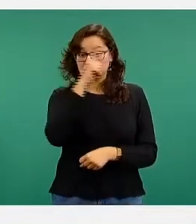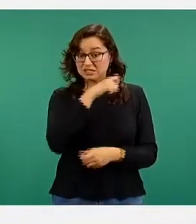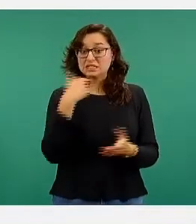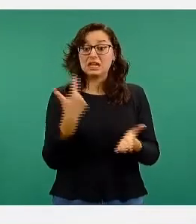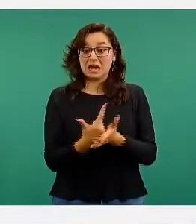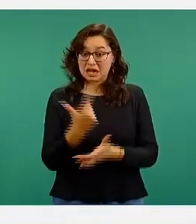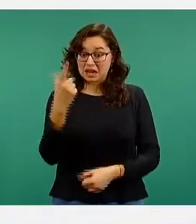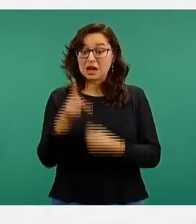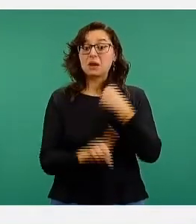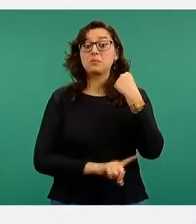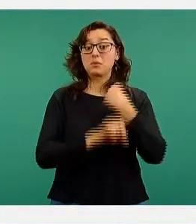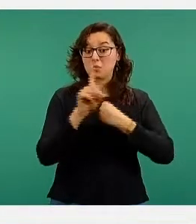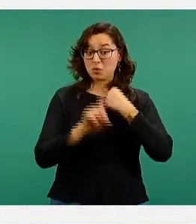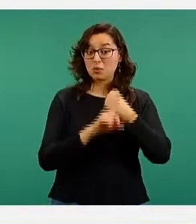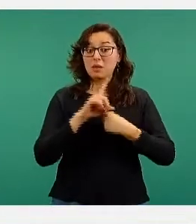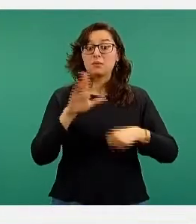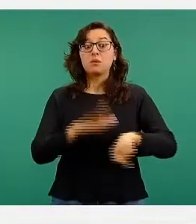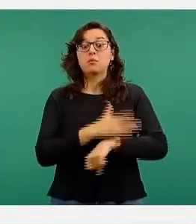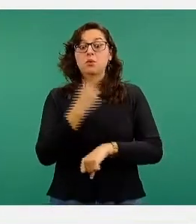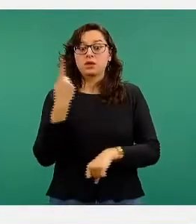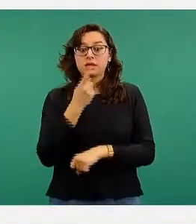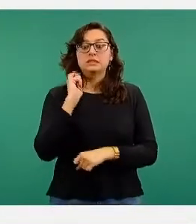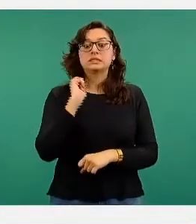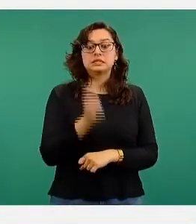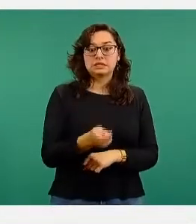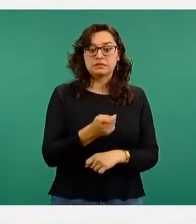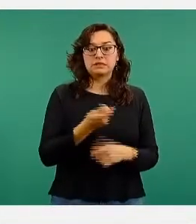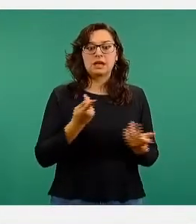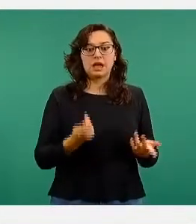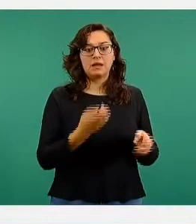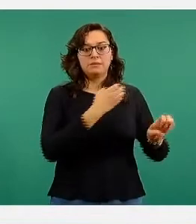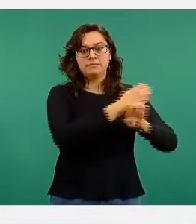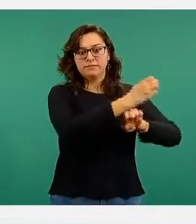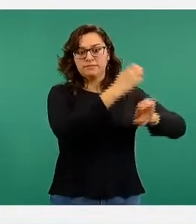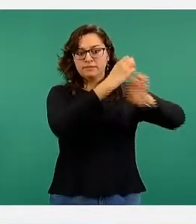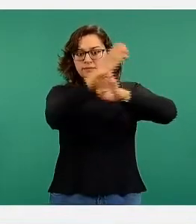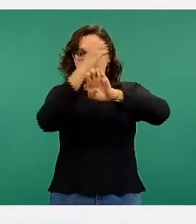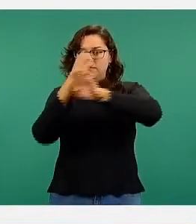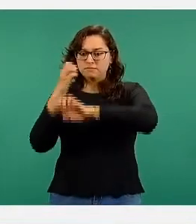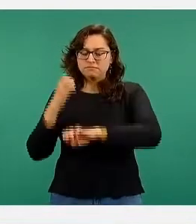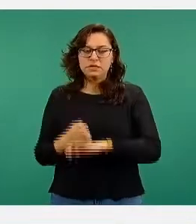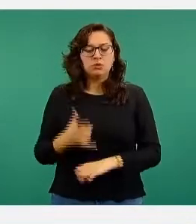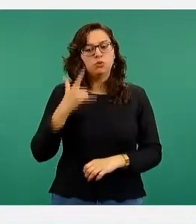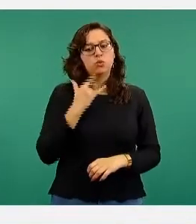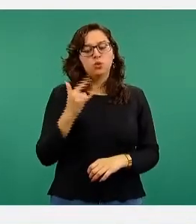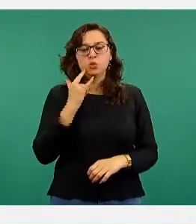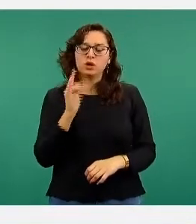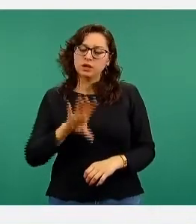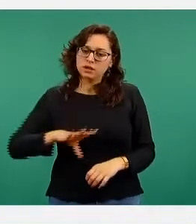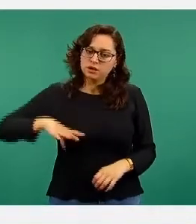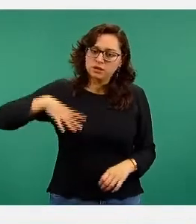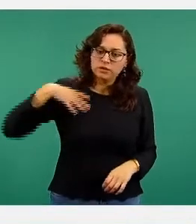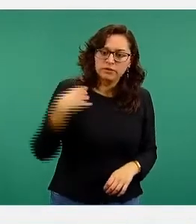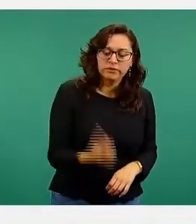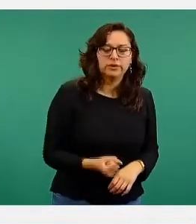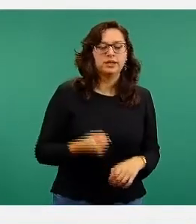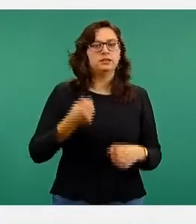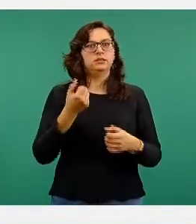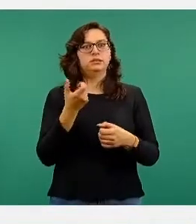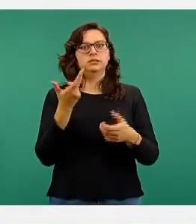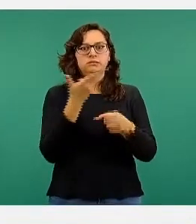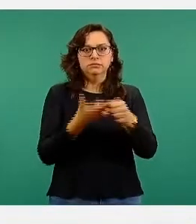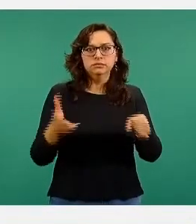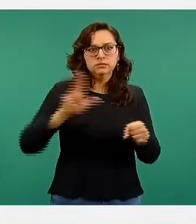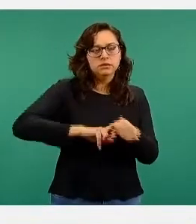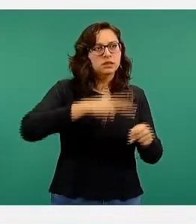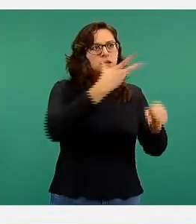de atención y las entidades tienen que hacer una serie de esfuerzos para expansión hospitalaria,